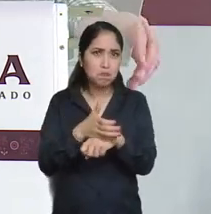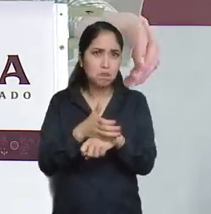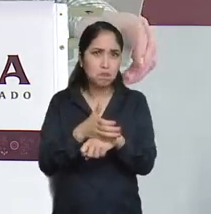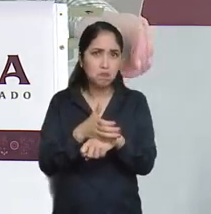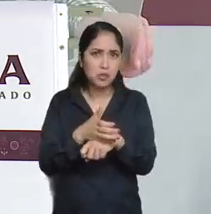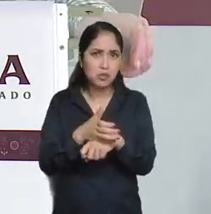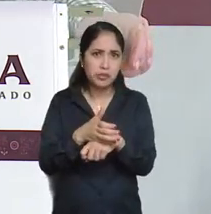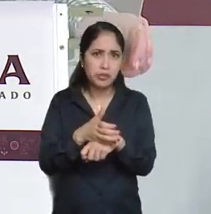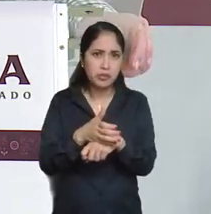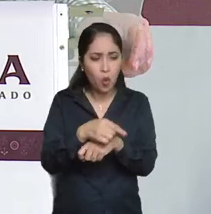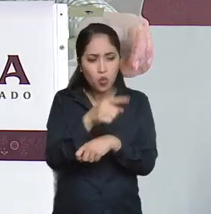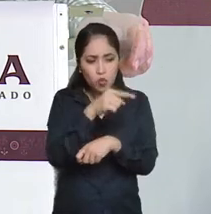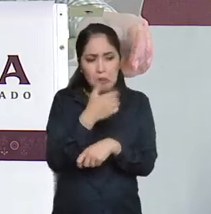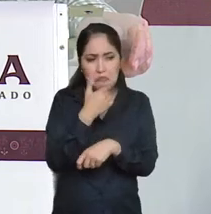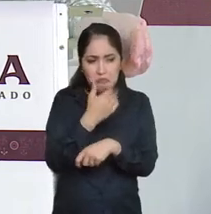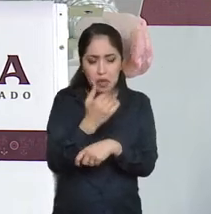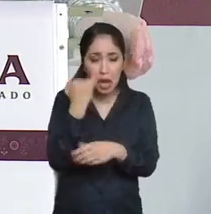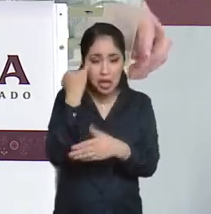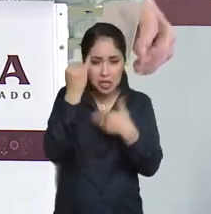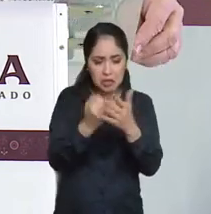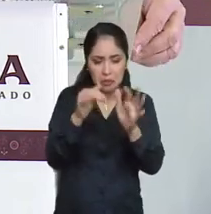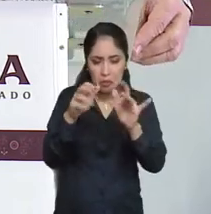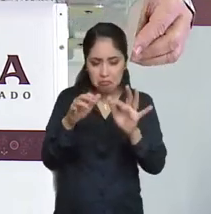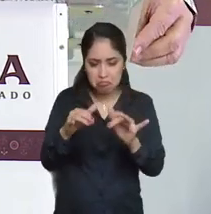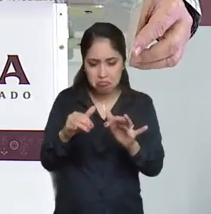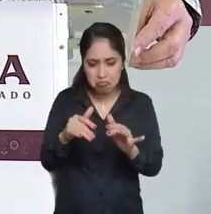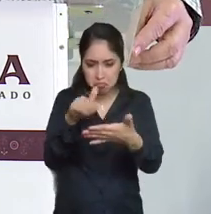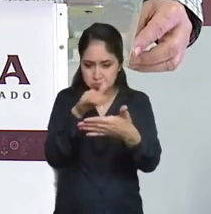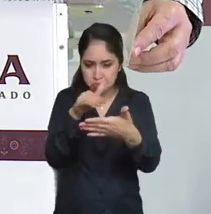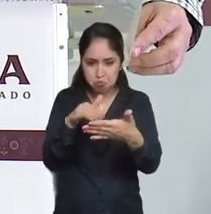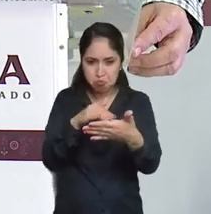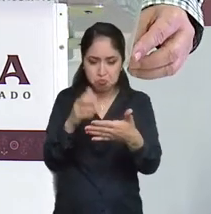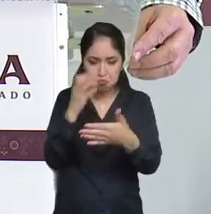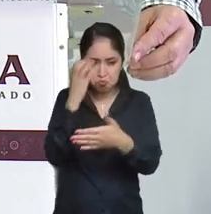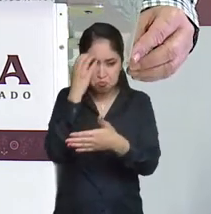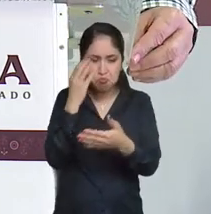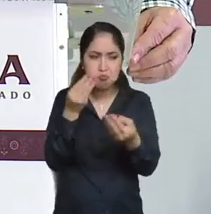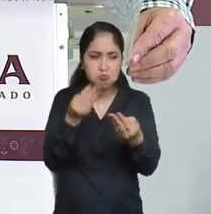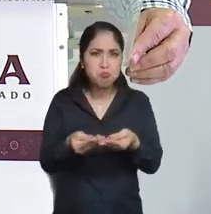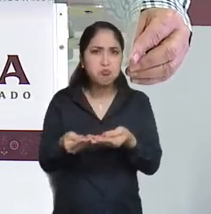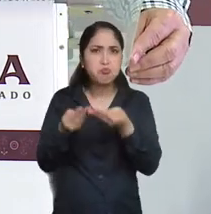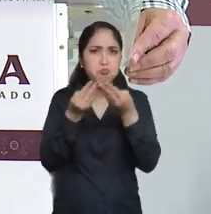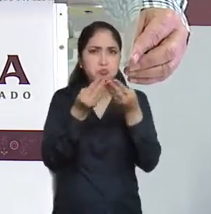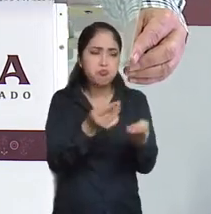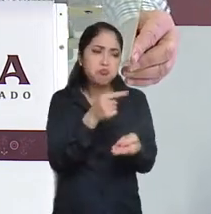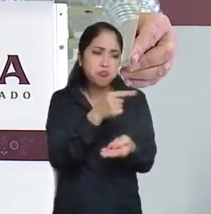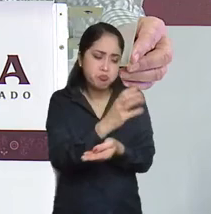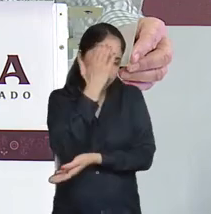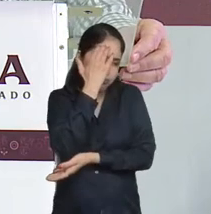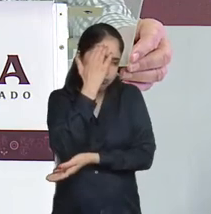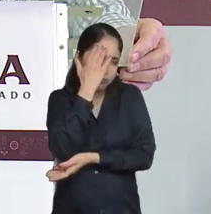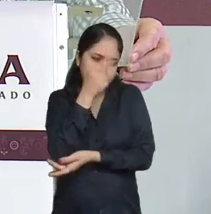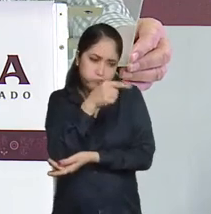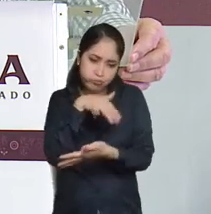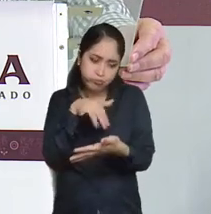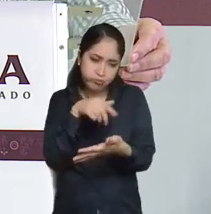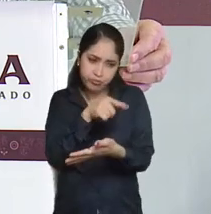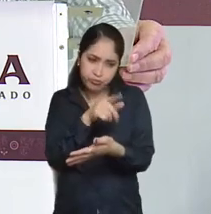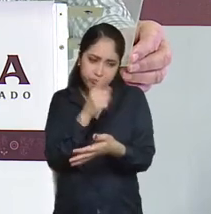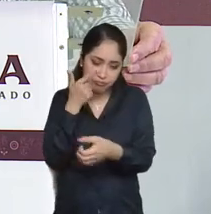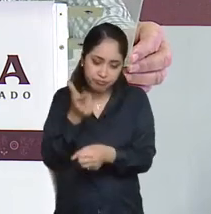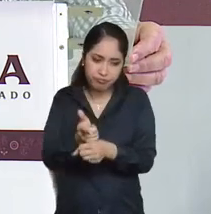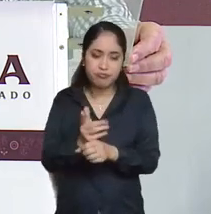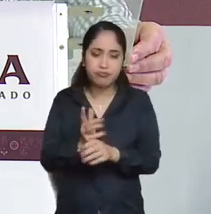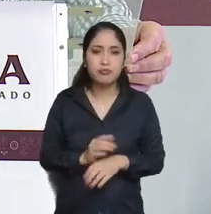la iniciativa, ahora la vamos a mandar. Y se las hacemos a llegar para que conozcan ahí cuál es el detalle.